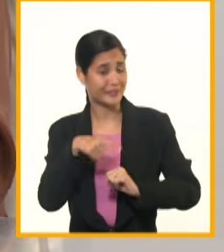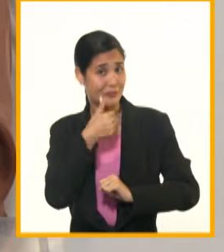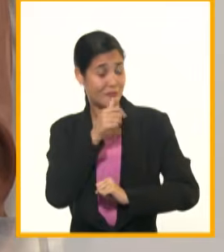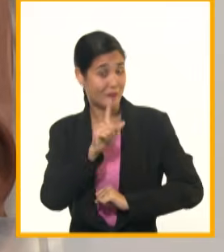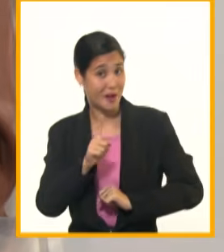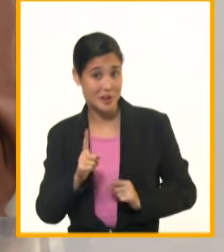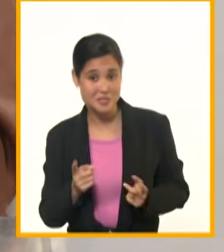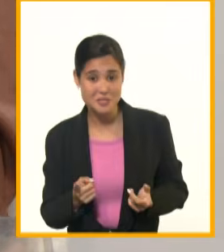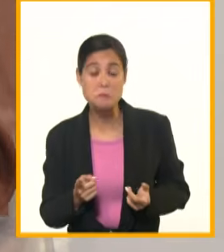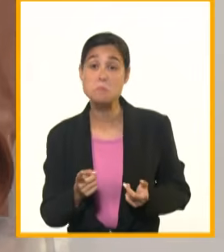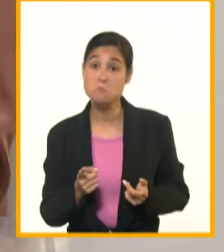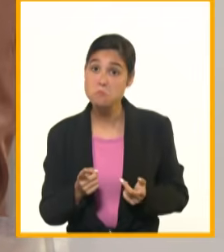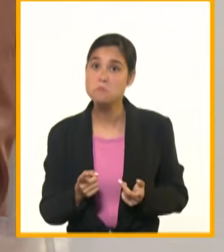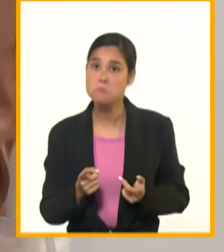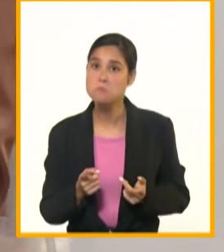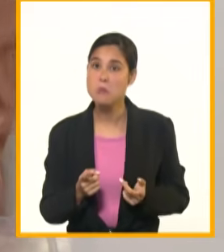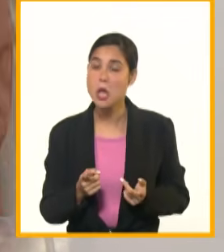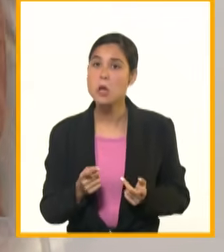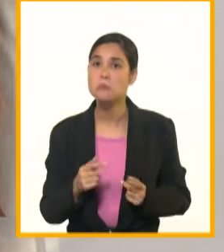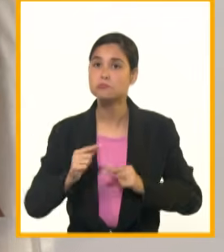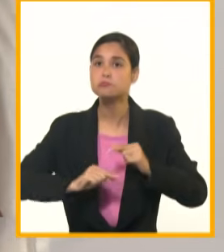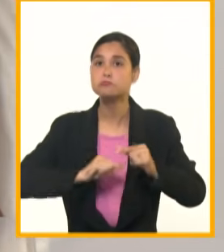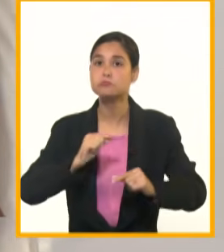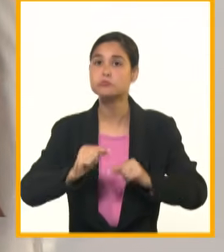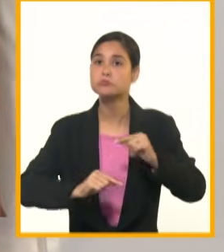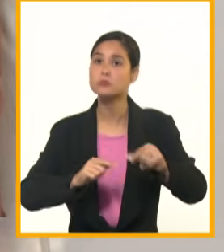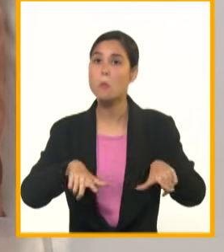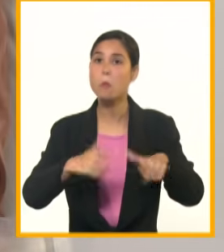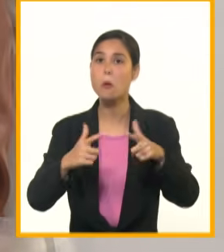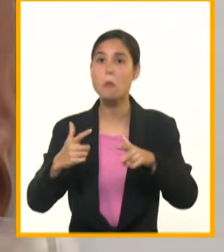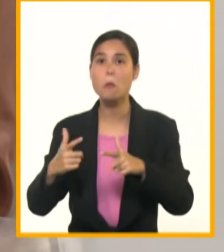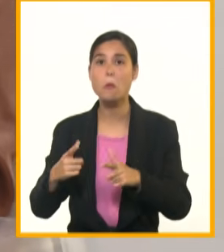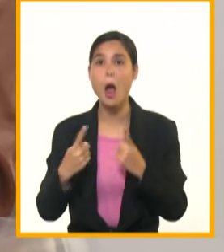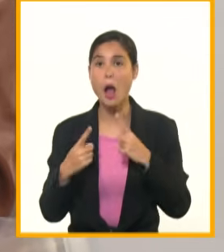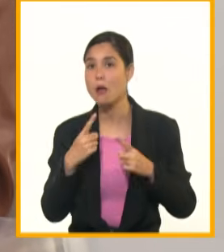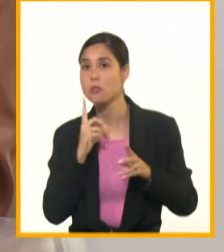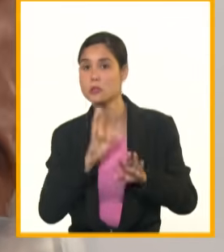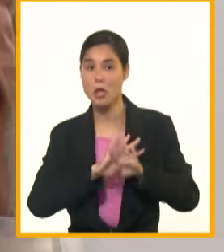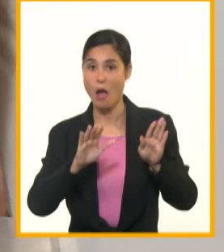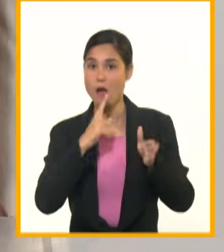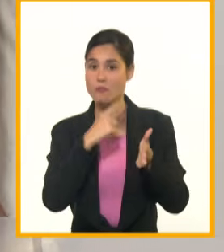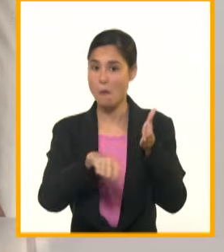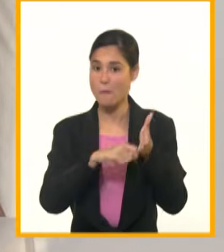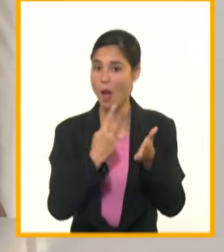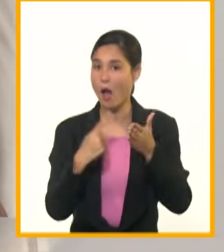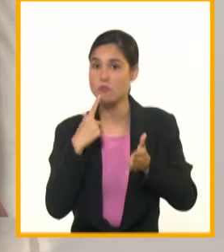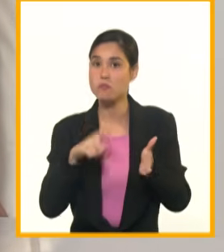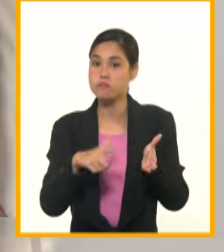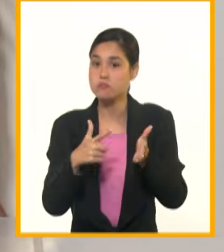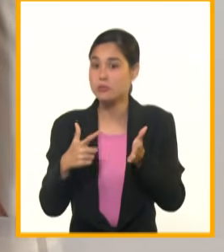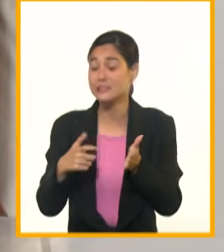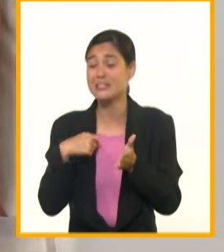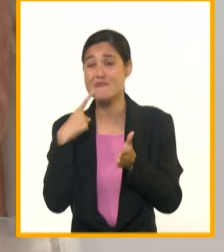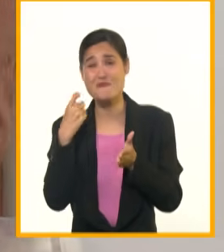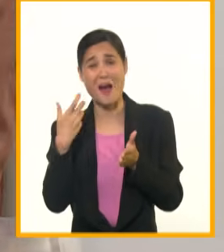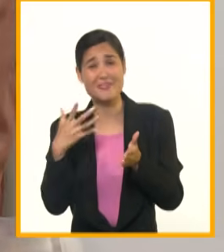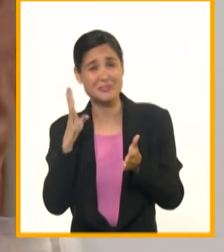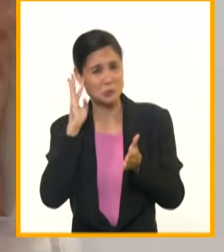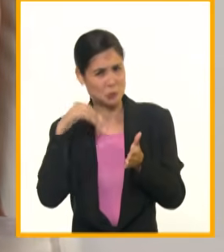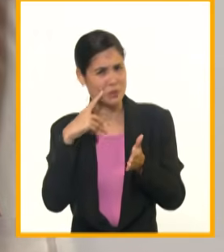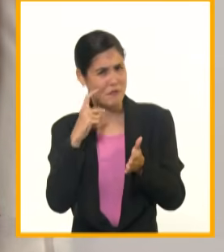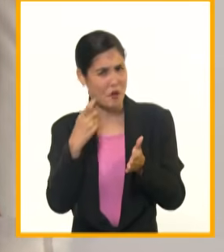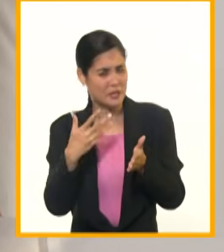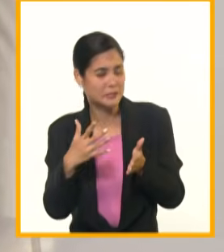que se ha logrado, al menos los planes que estaban definidos, cumplirse, que son insuficientes. Se logró